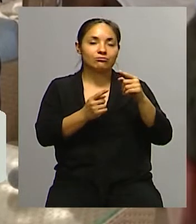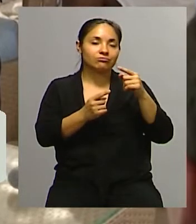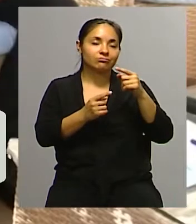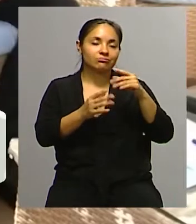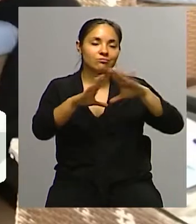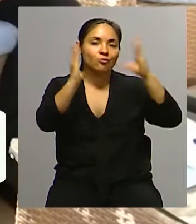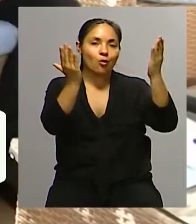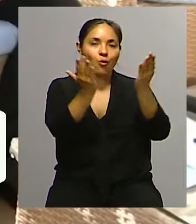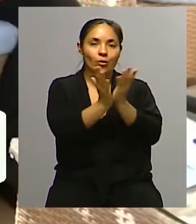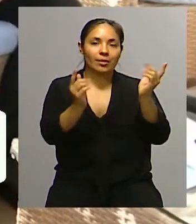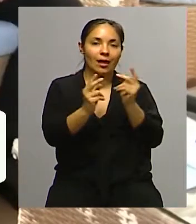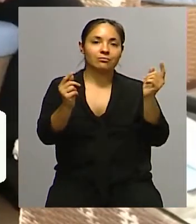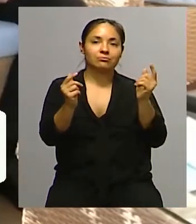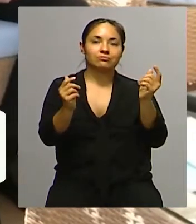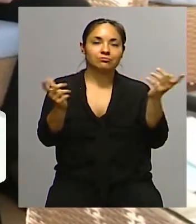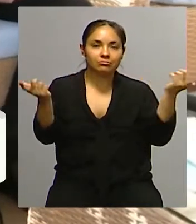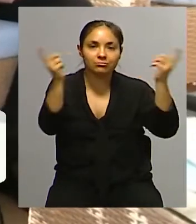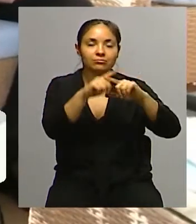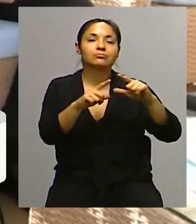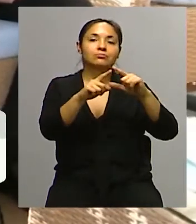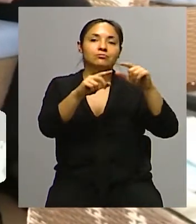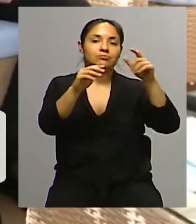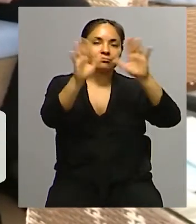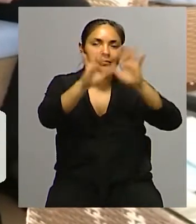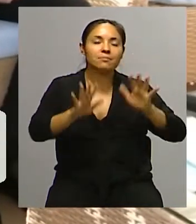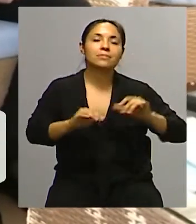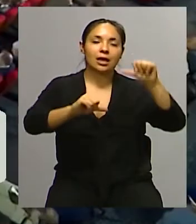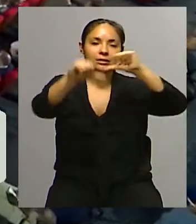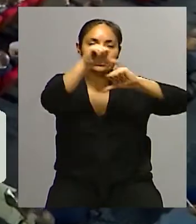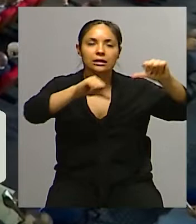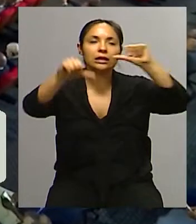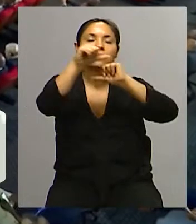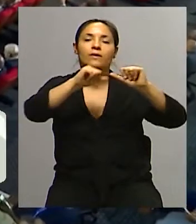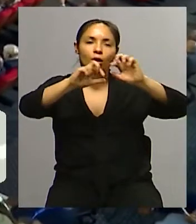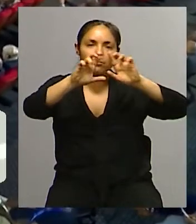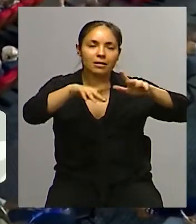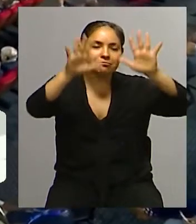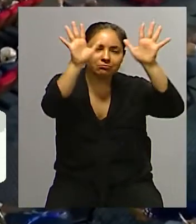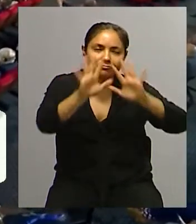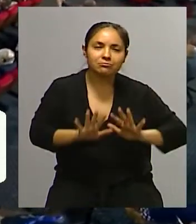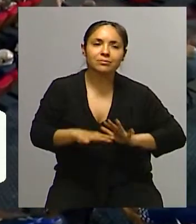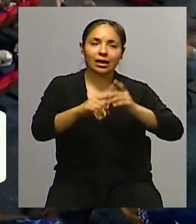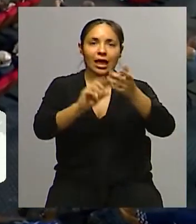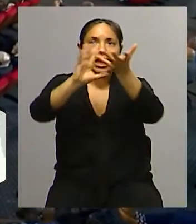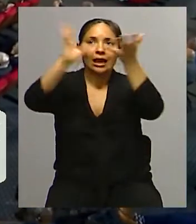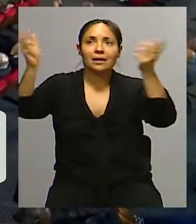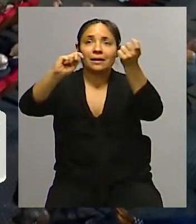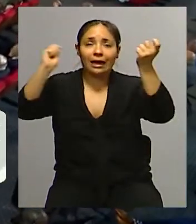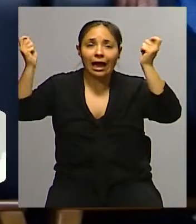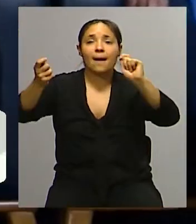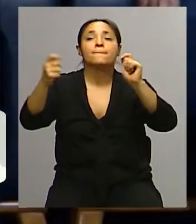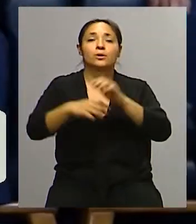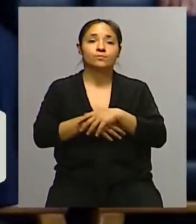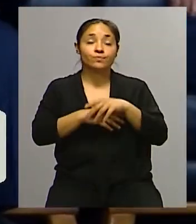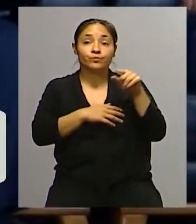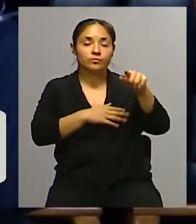de alguna manera midiendo y poniendo y haciendo los planes y los marcos científicos que hacen al cambio climático, de alguna